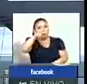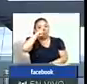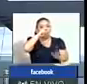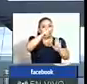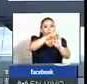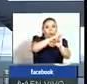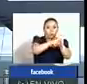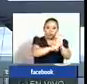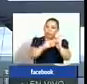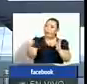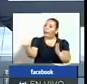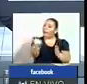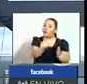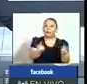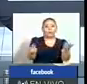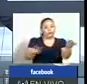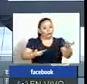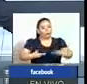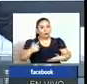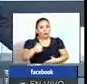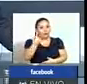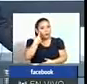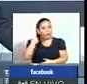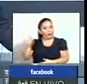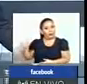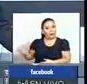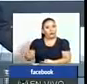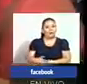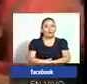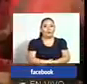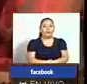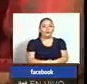para los clientes que los visiten. Conozcamos más en el siguiente reporte.